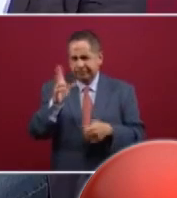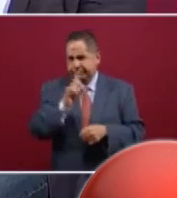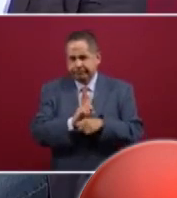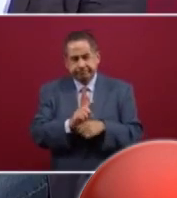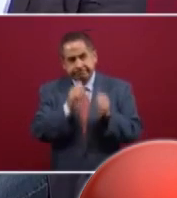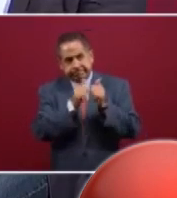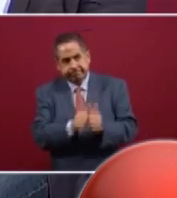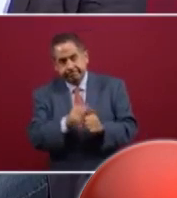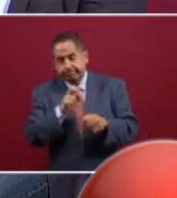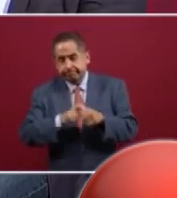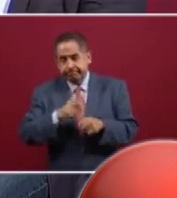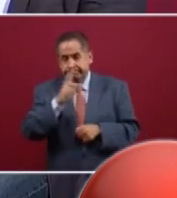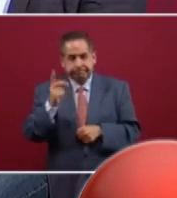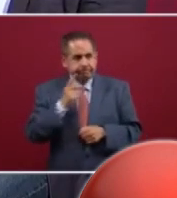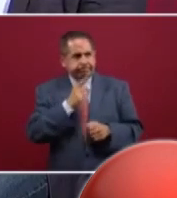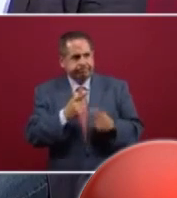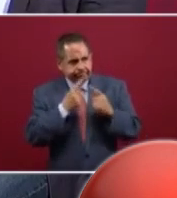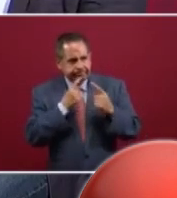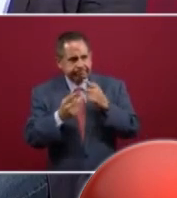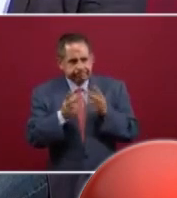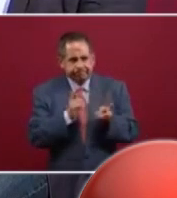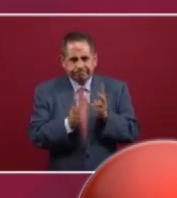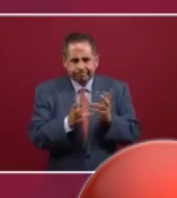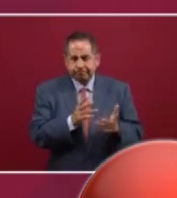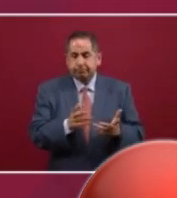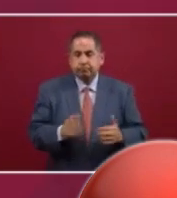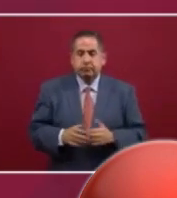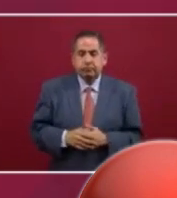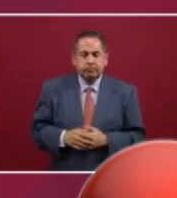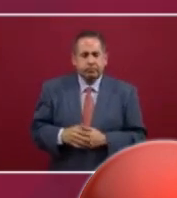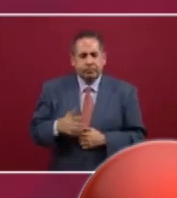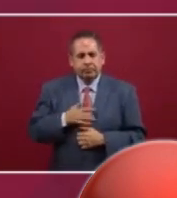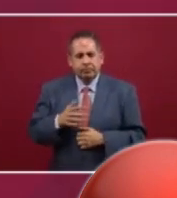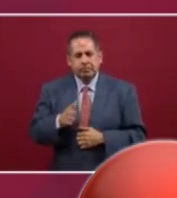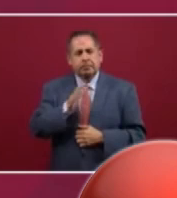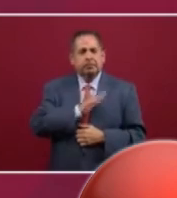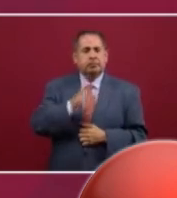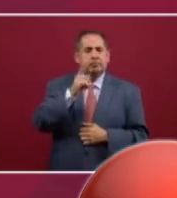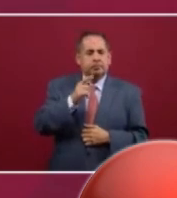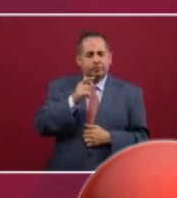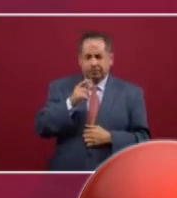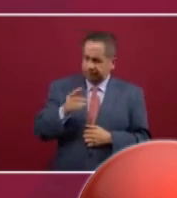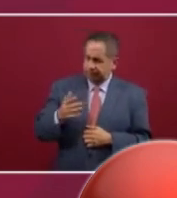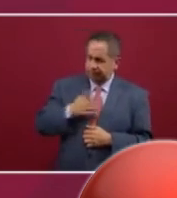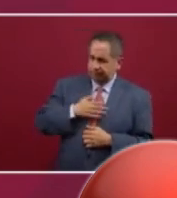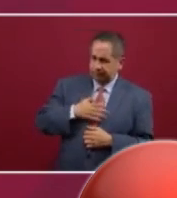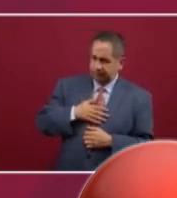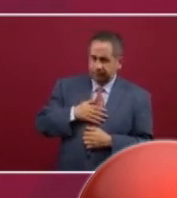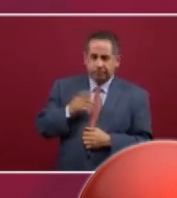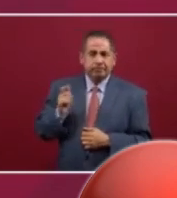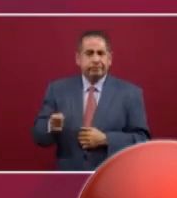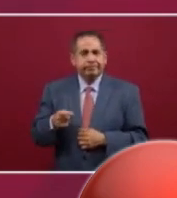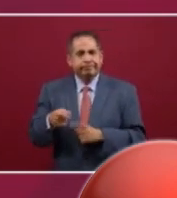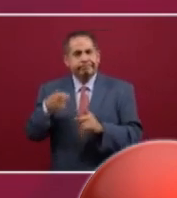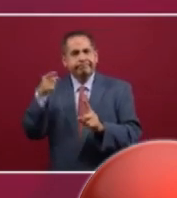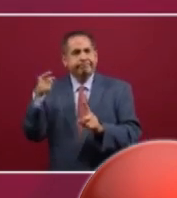de negociación. Entonces me llamó la atención algo que me informó, el punto